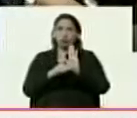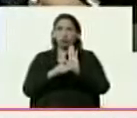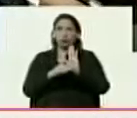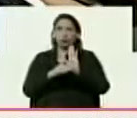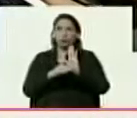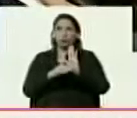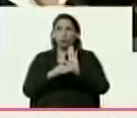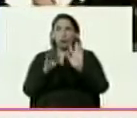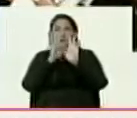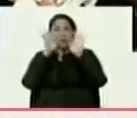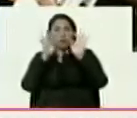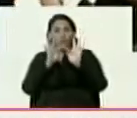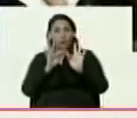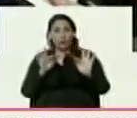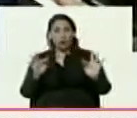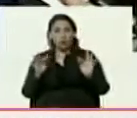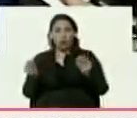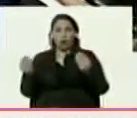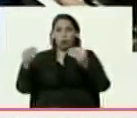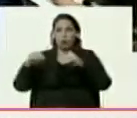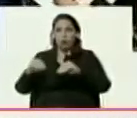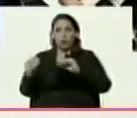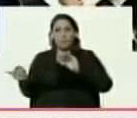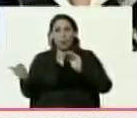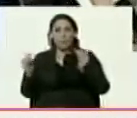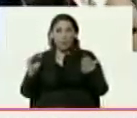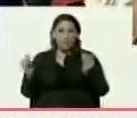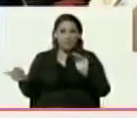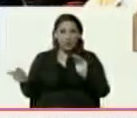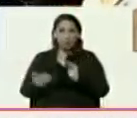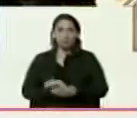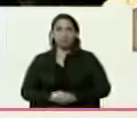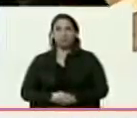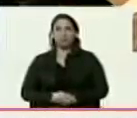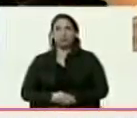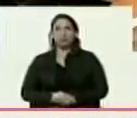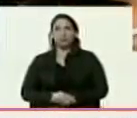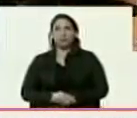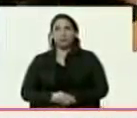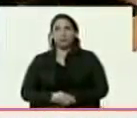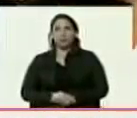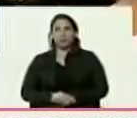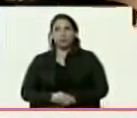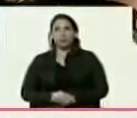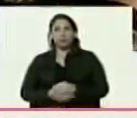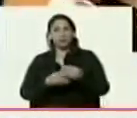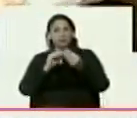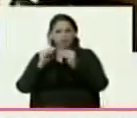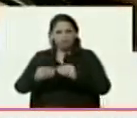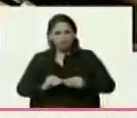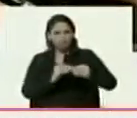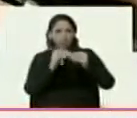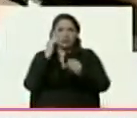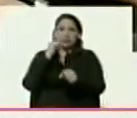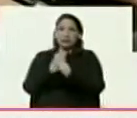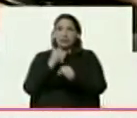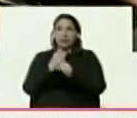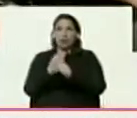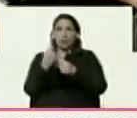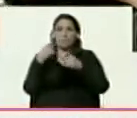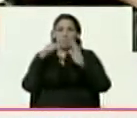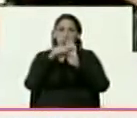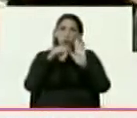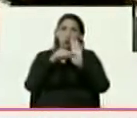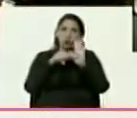se estableció un mecanismo de acuerdos parciales, llegar a acuerdos parciales y de elaboración de una agenda para los siguientes